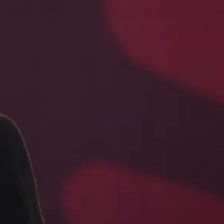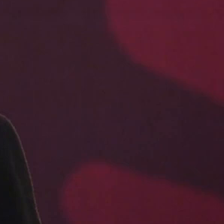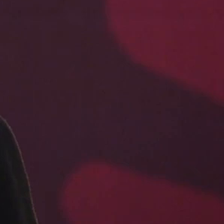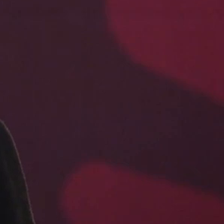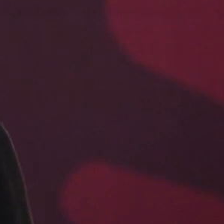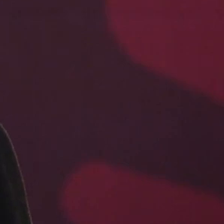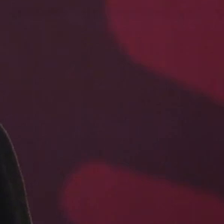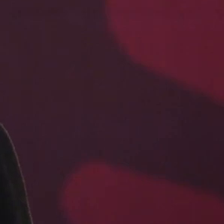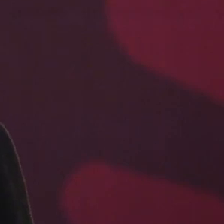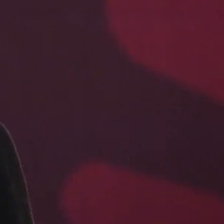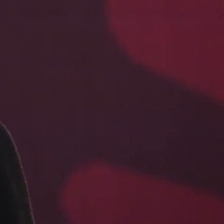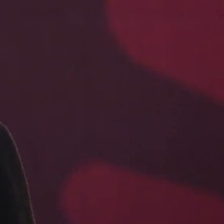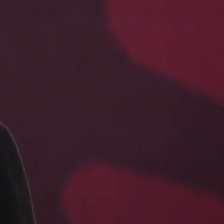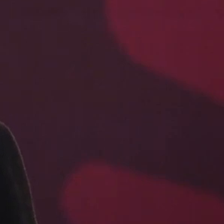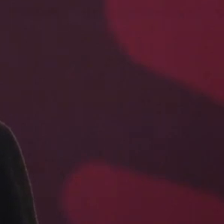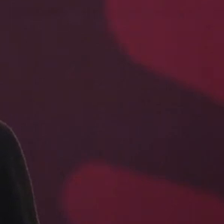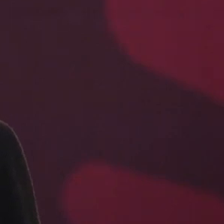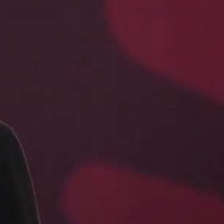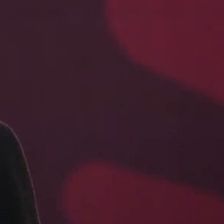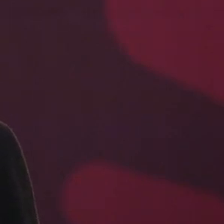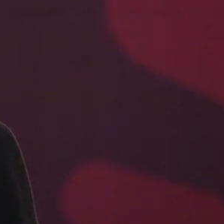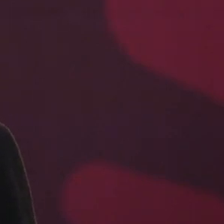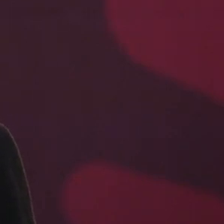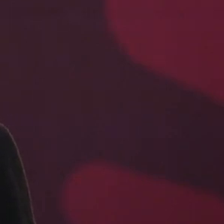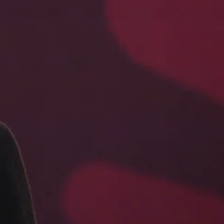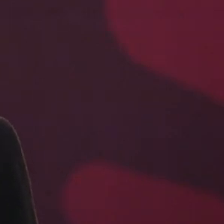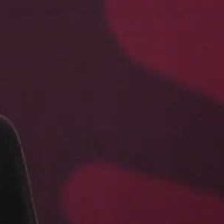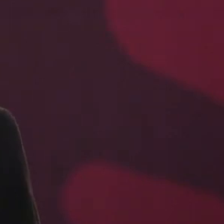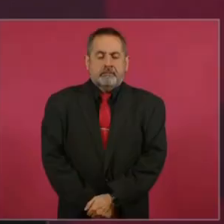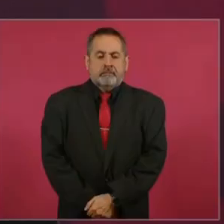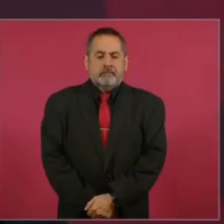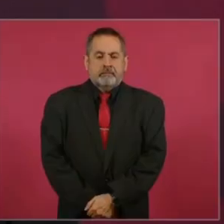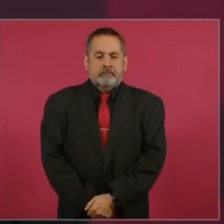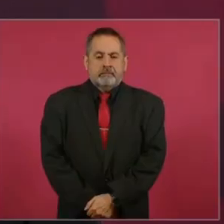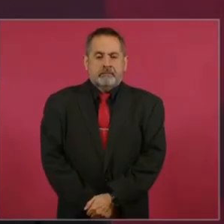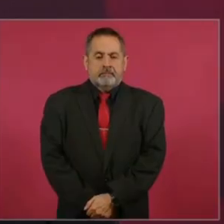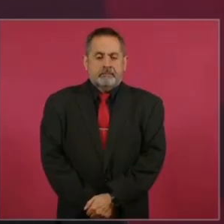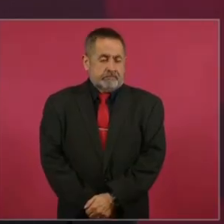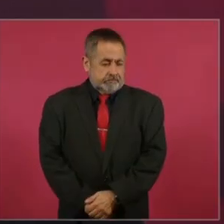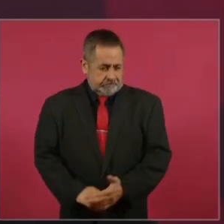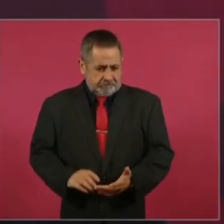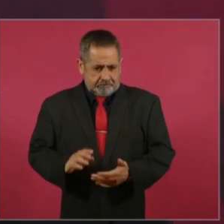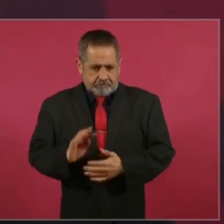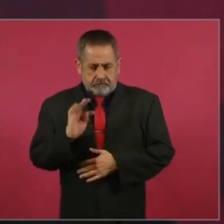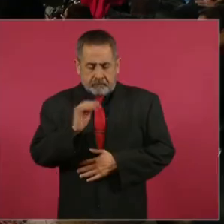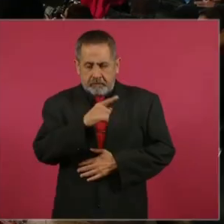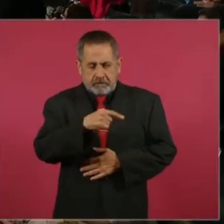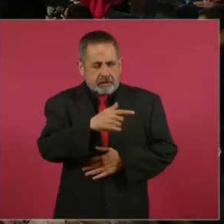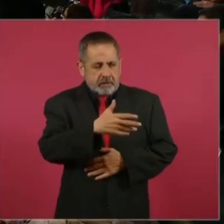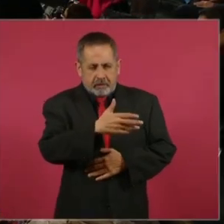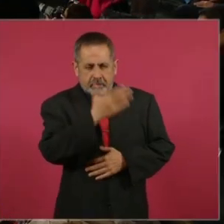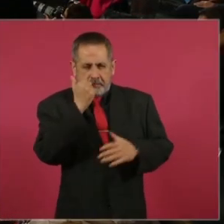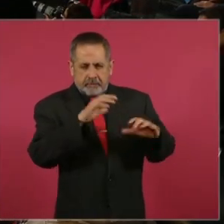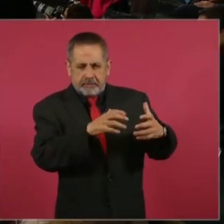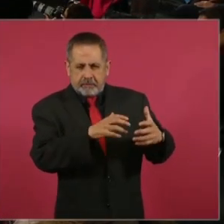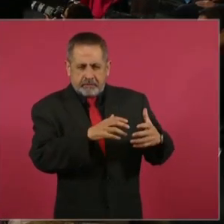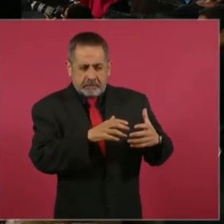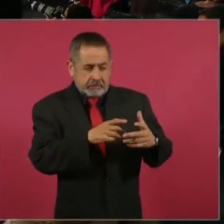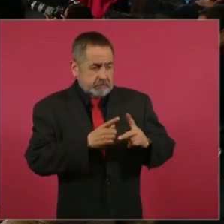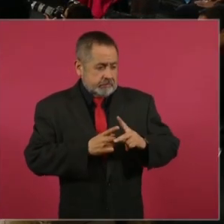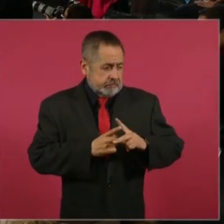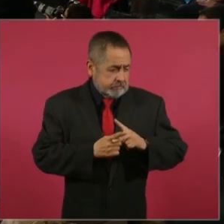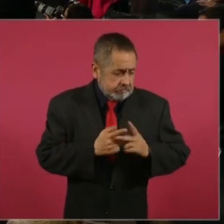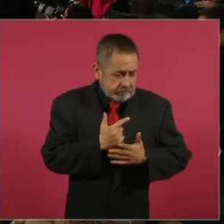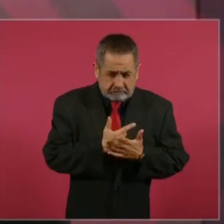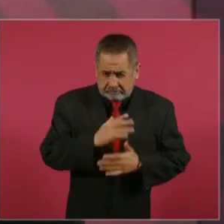pensiones?, ¿hicieron mal el cálculo, la corrida